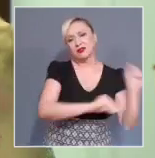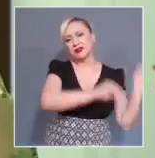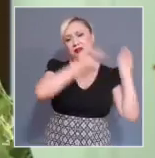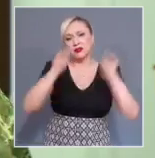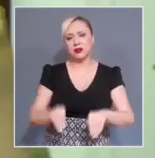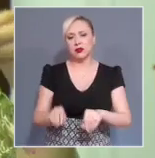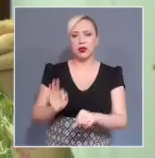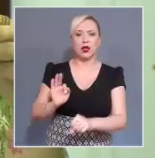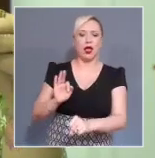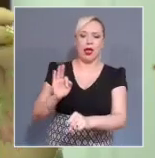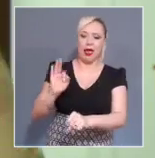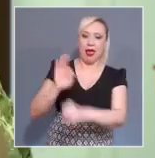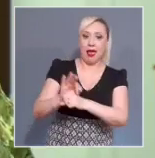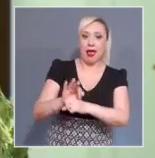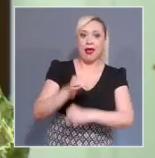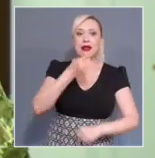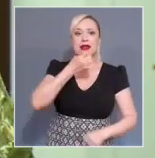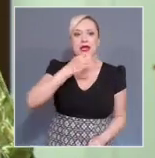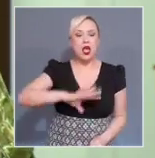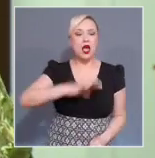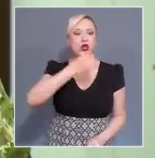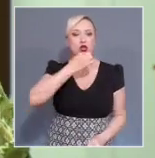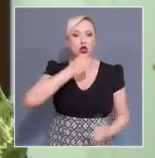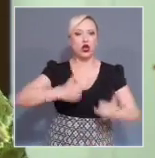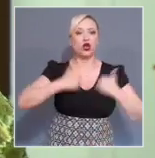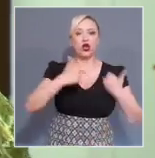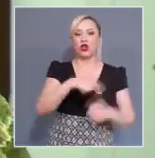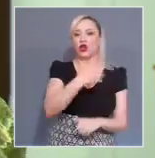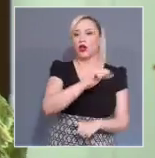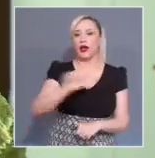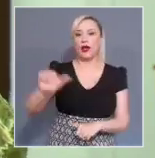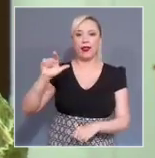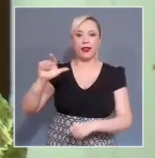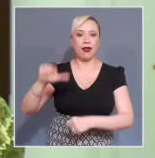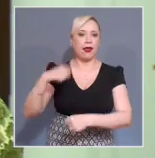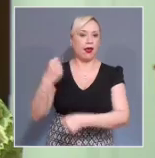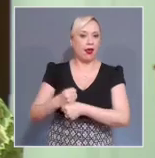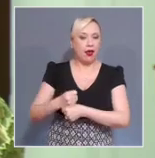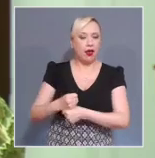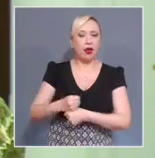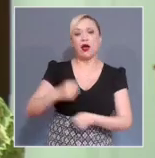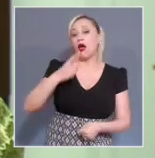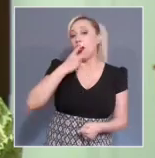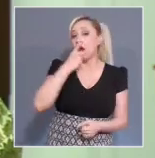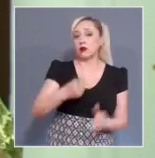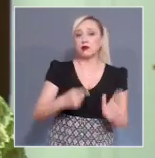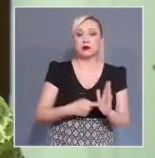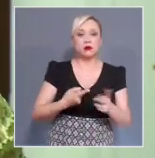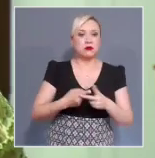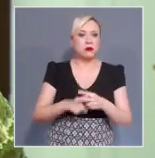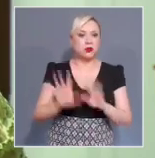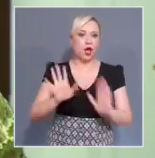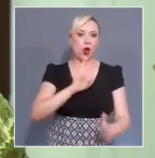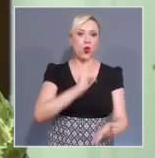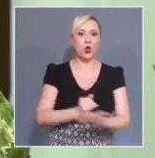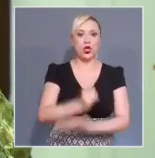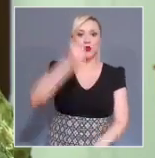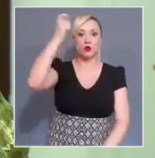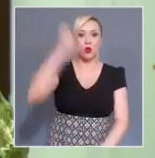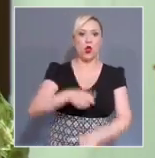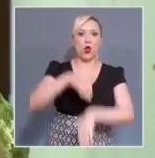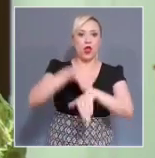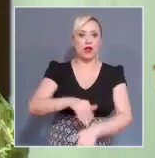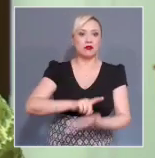de niñas, niños, adolescentes, con toda la parte que también está empezando a surgir en la jurisprudencia, no solo de México, de varios países,